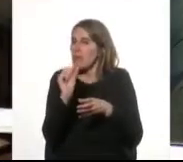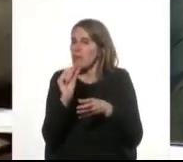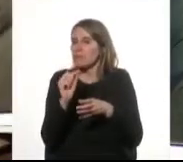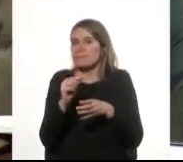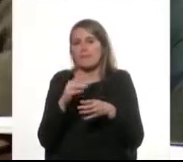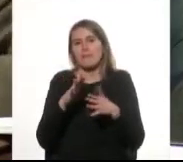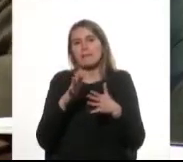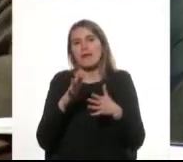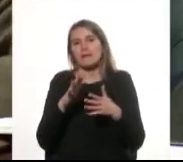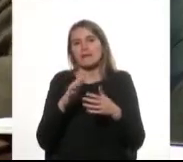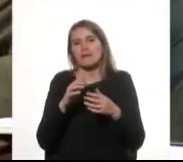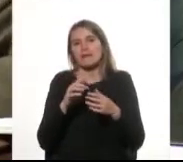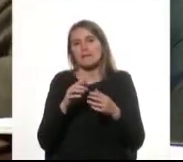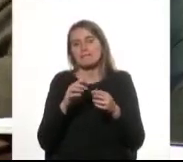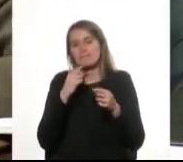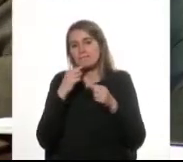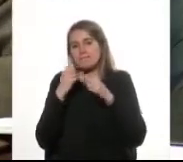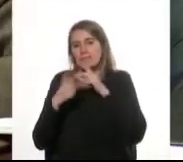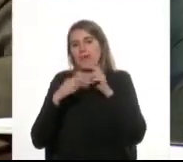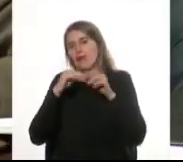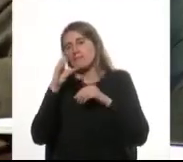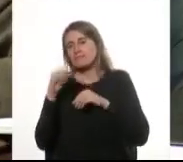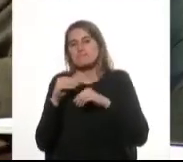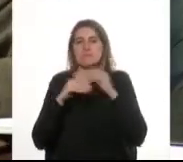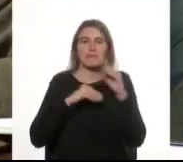pasábamos largamente esa media.